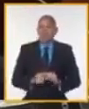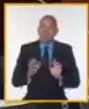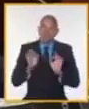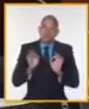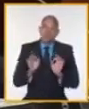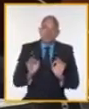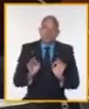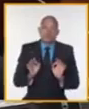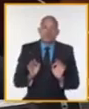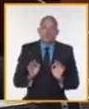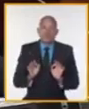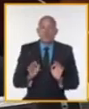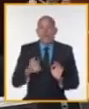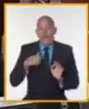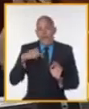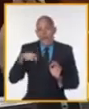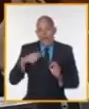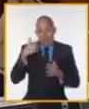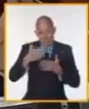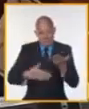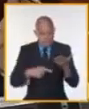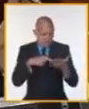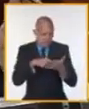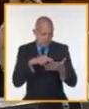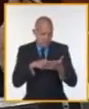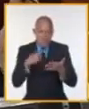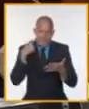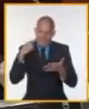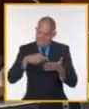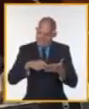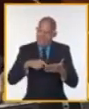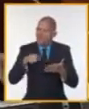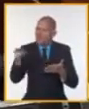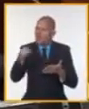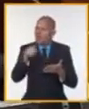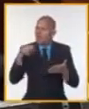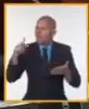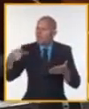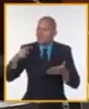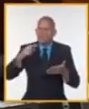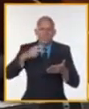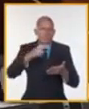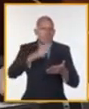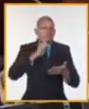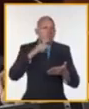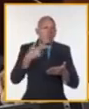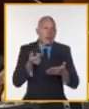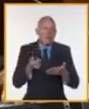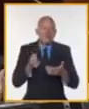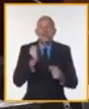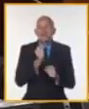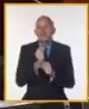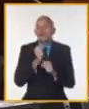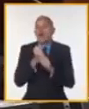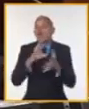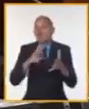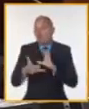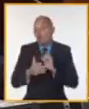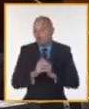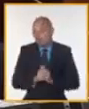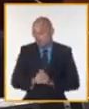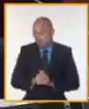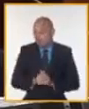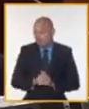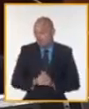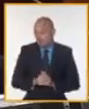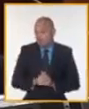indudablemente se reitera y queremos enaltecer es el tema del sistema de trabajo. Hay un sistema de trabajo